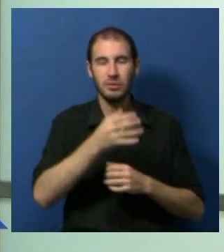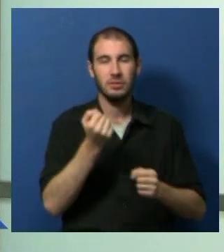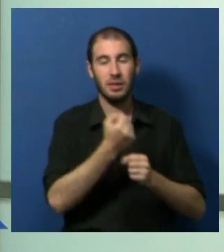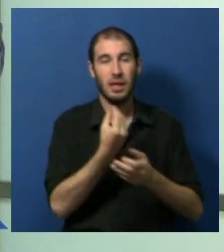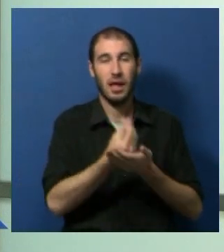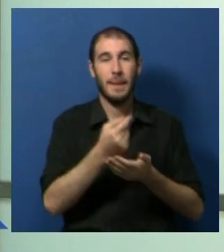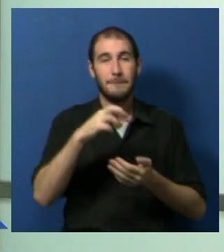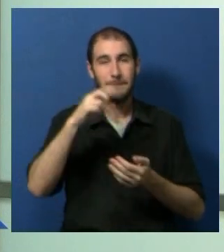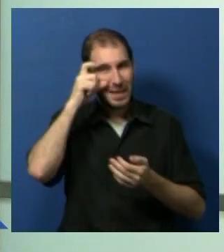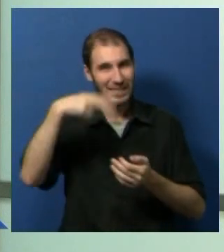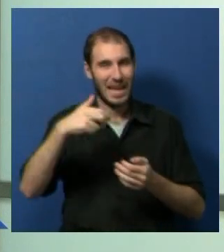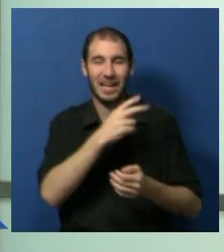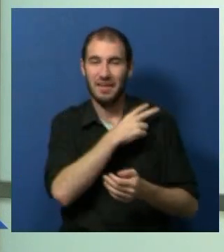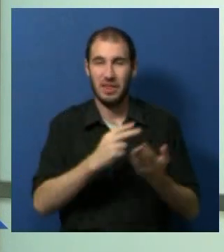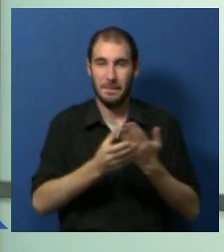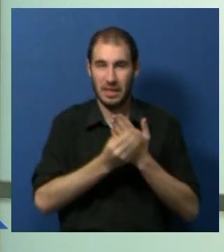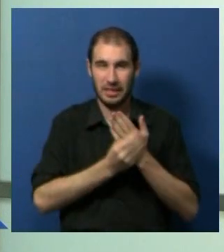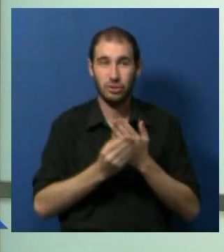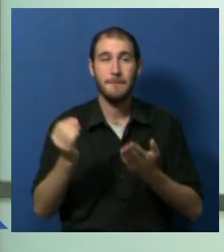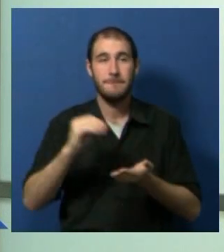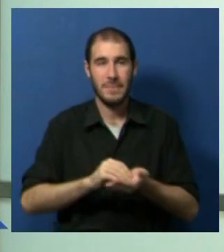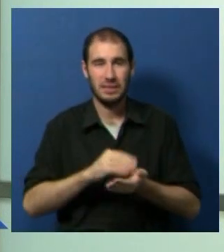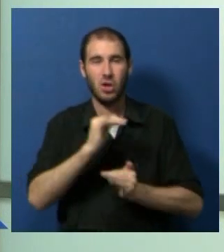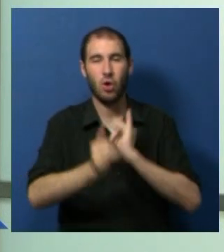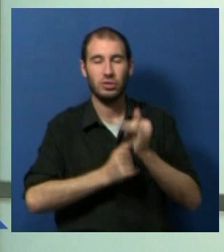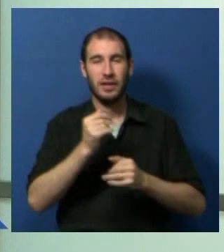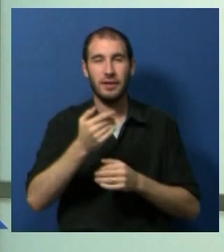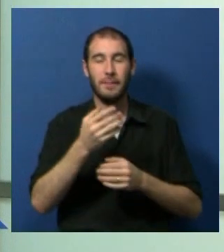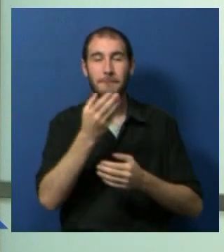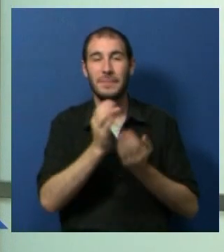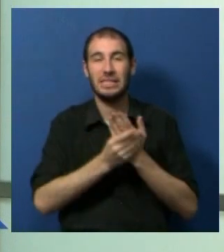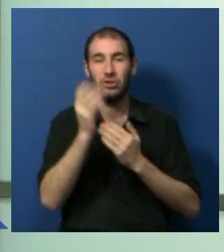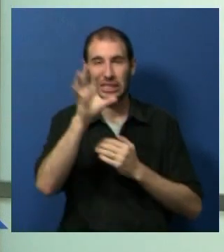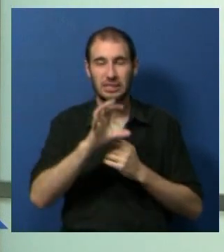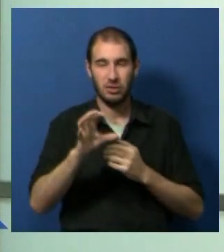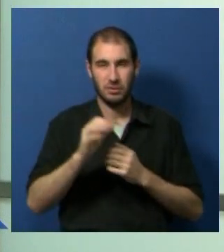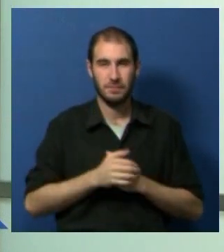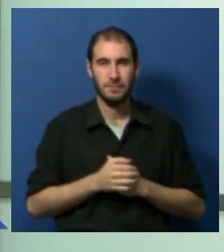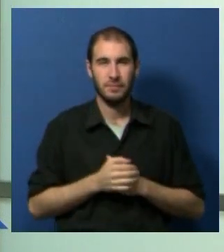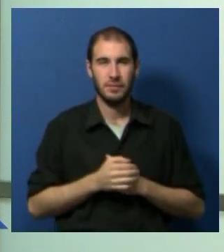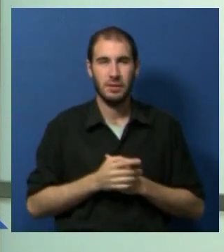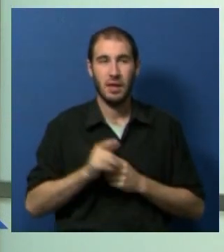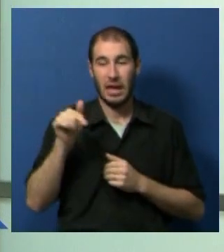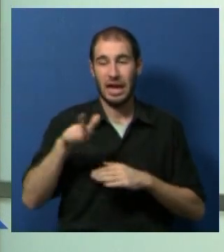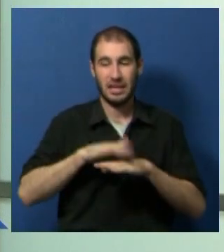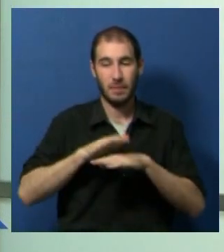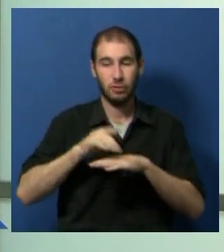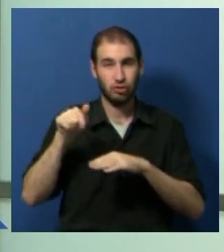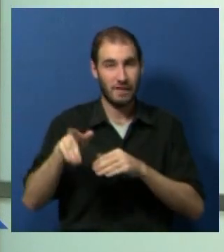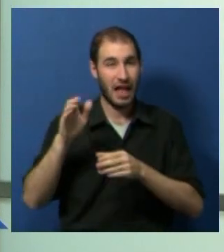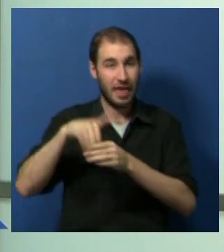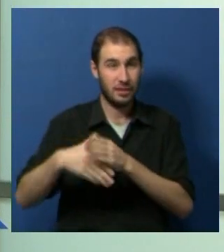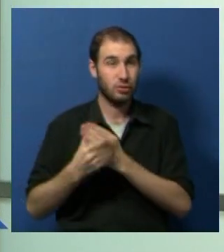liderada por Marcos Peña, el jefe de gabinete, y también hablando Rogelio Frigerio, el ministro del Interior, y quien tiene bajo